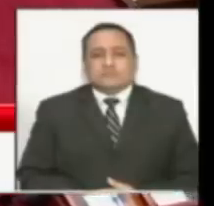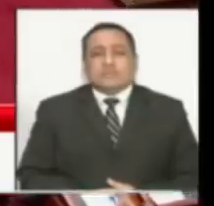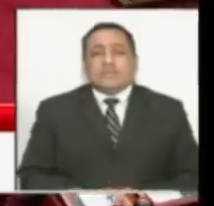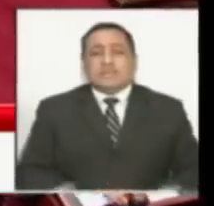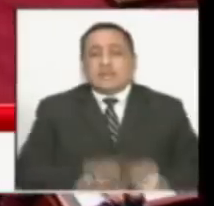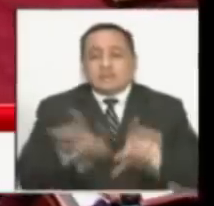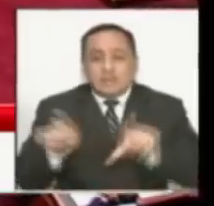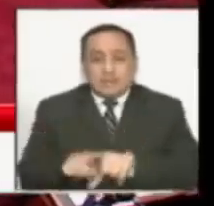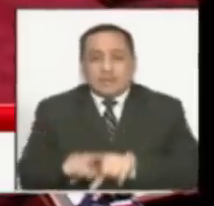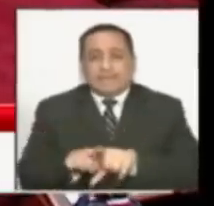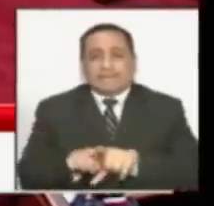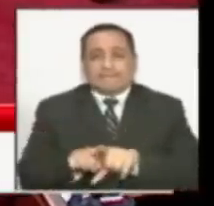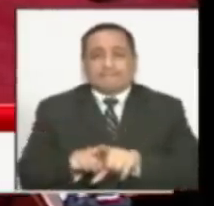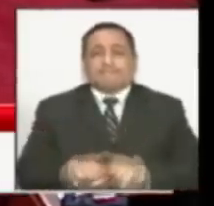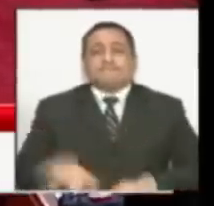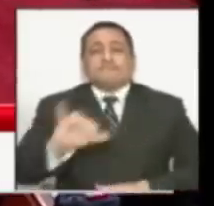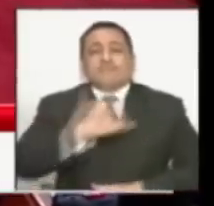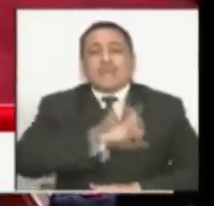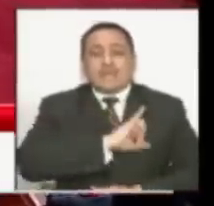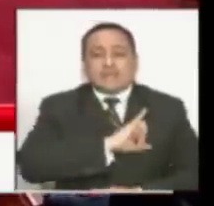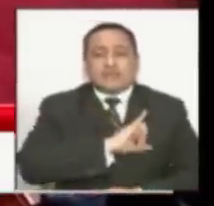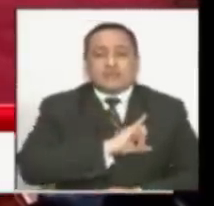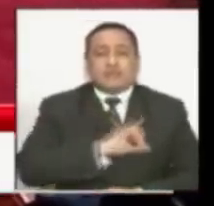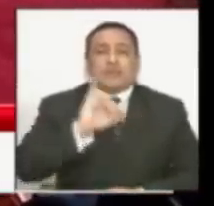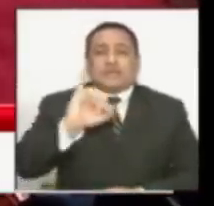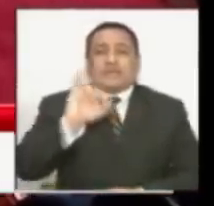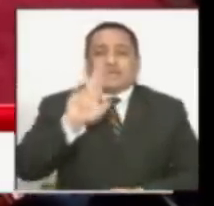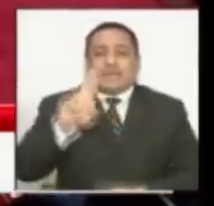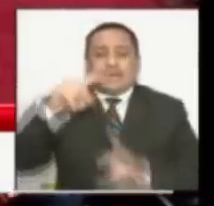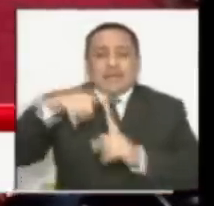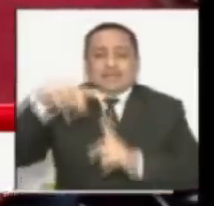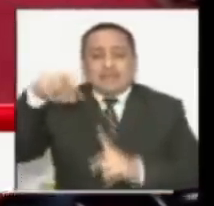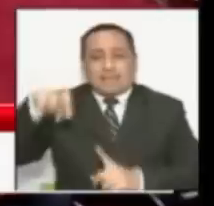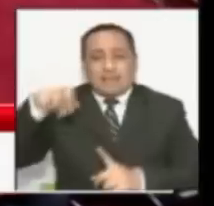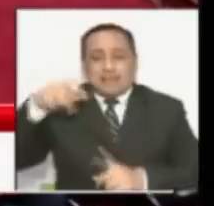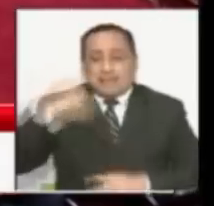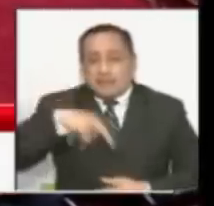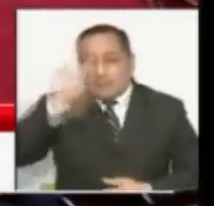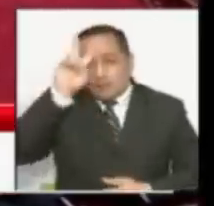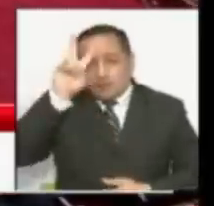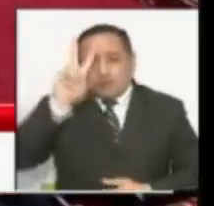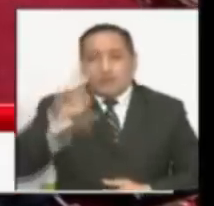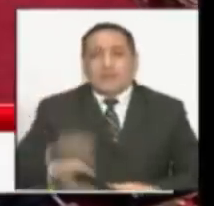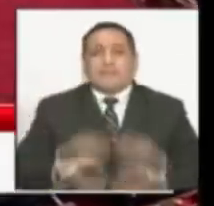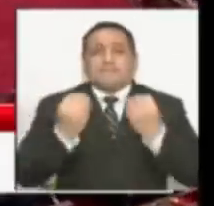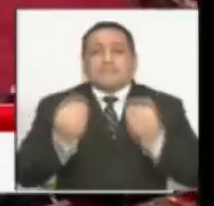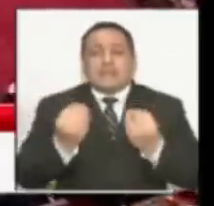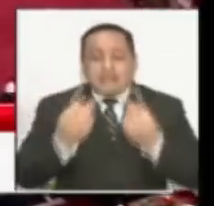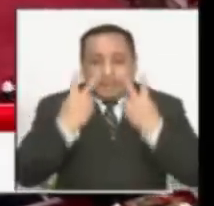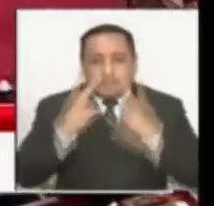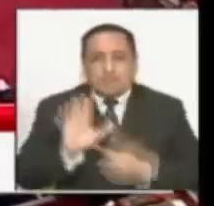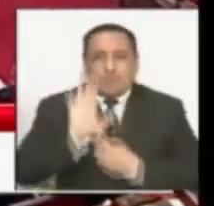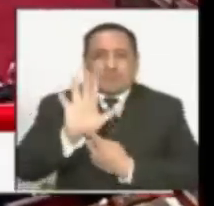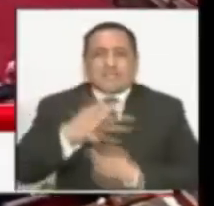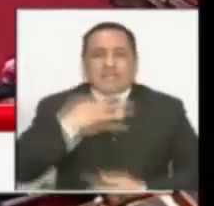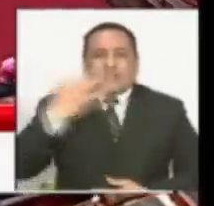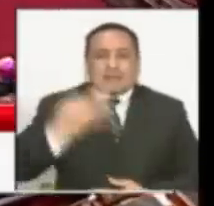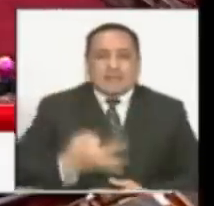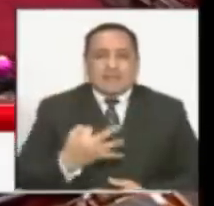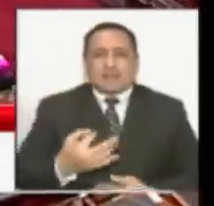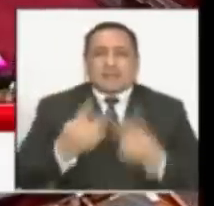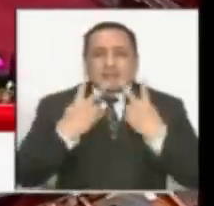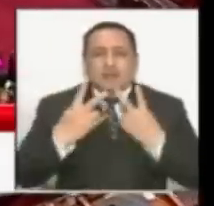y también al Instituto de Radio y Televisión del Perú, para que refleje con